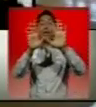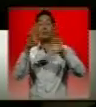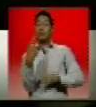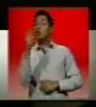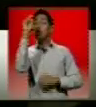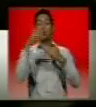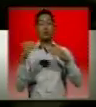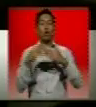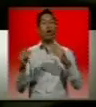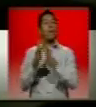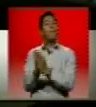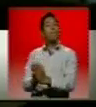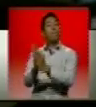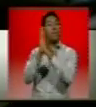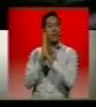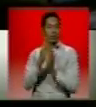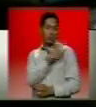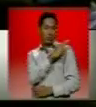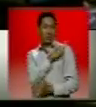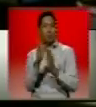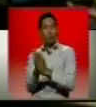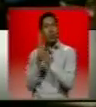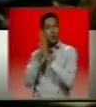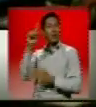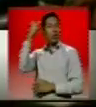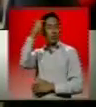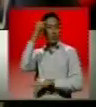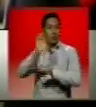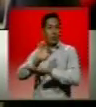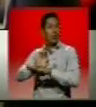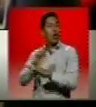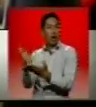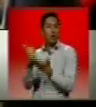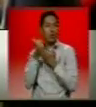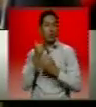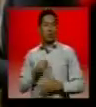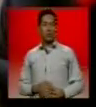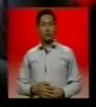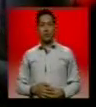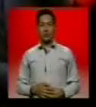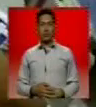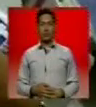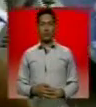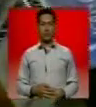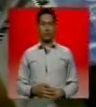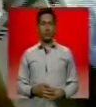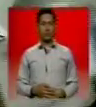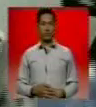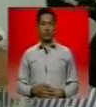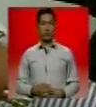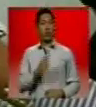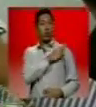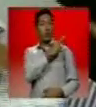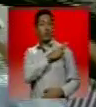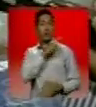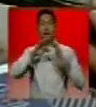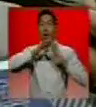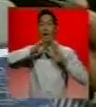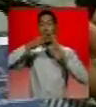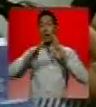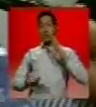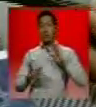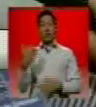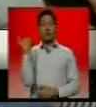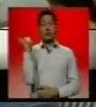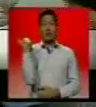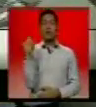este Centro de Estudios Universitarios al gobierno nacional. Todos los procesos educativos. Por eso la Universidad Andina tiene